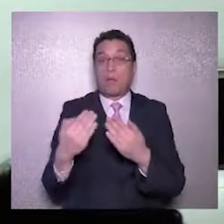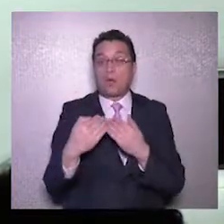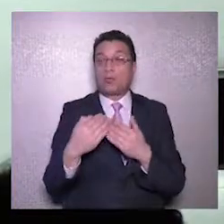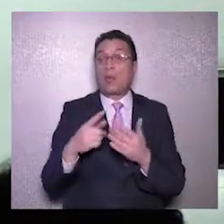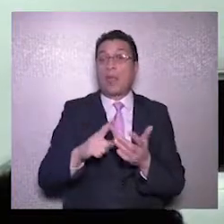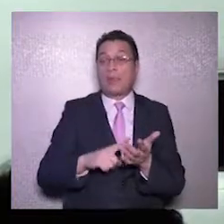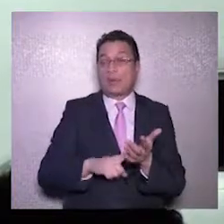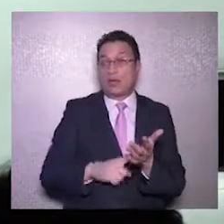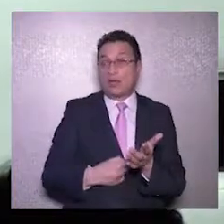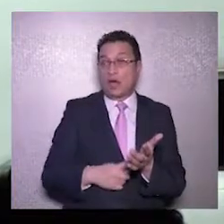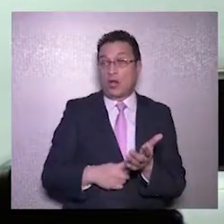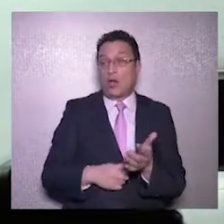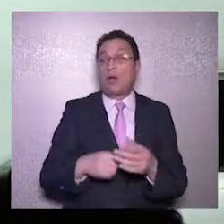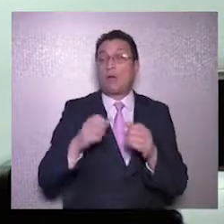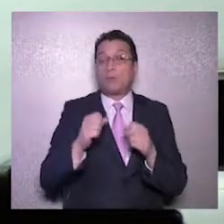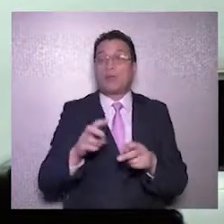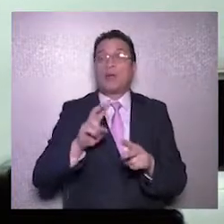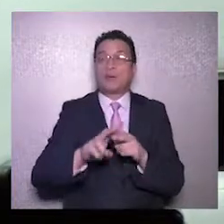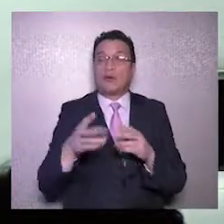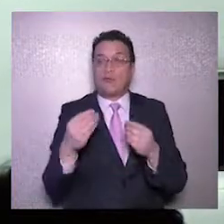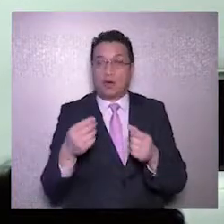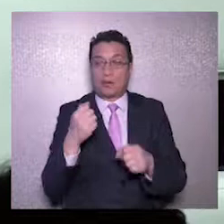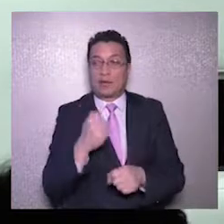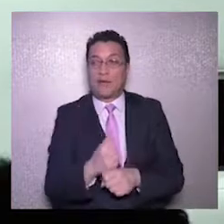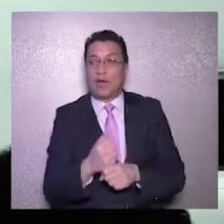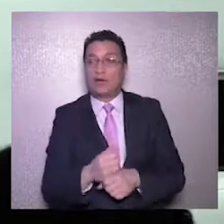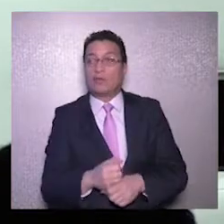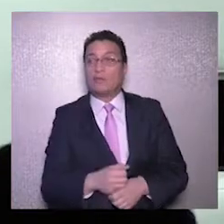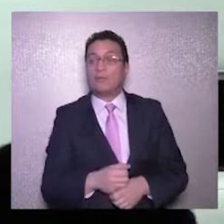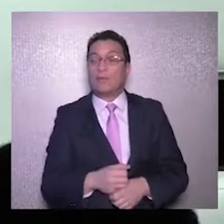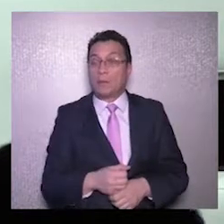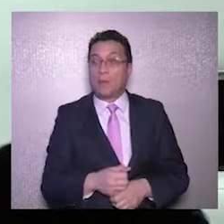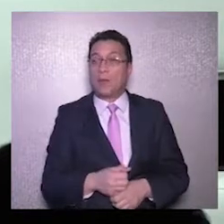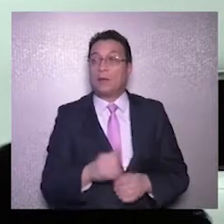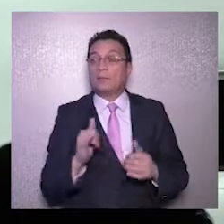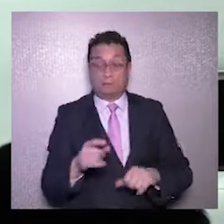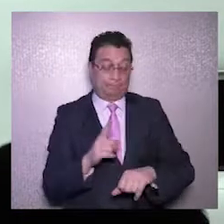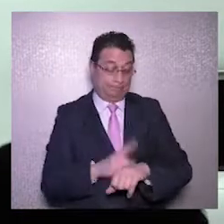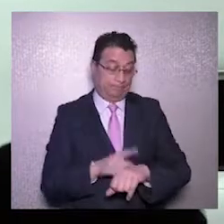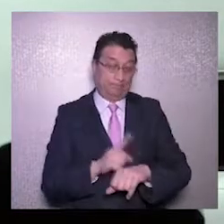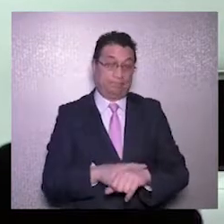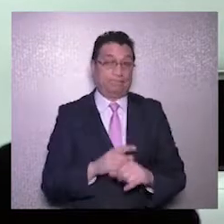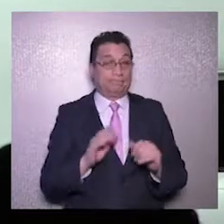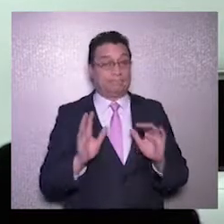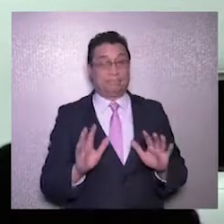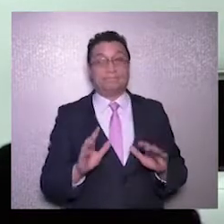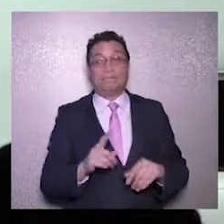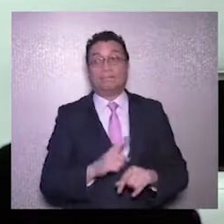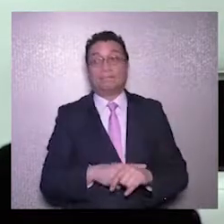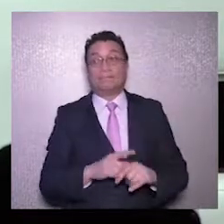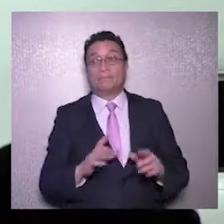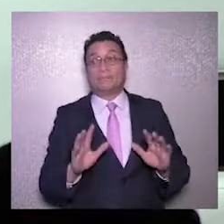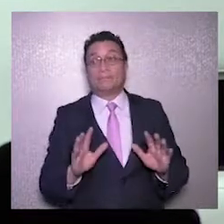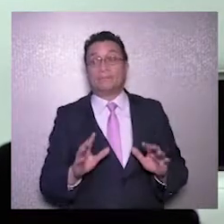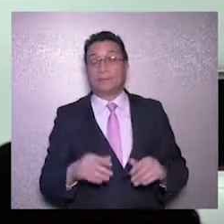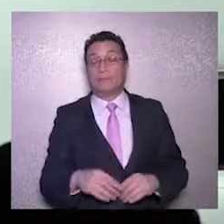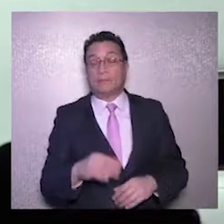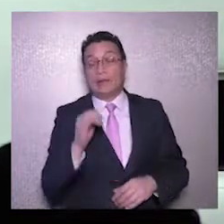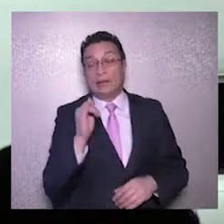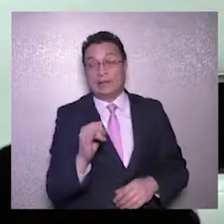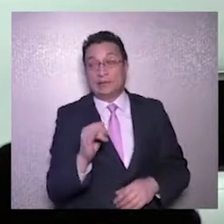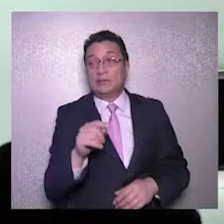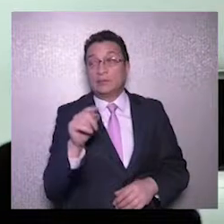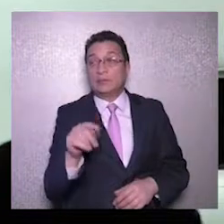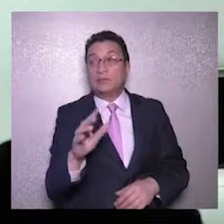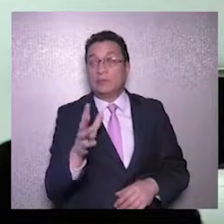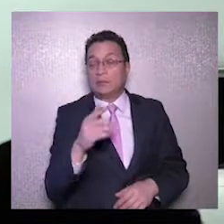por ejemplo, sí, para poder hacer una buena gestión. Doctor, sí, que estamos sobre la hora. Un minuto, quiero. Sí, y aquí parece